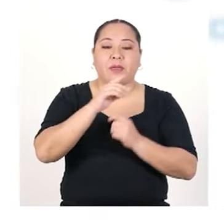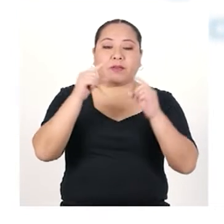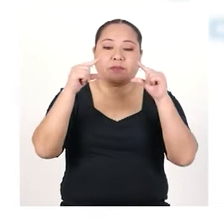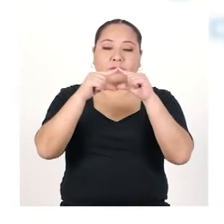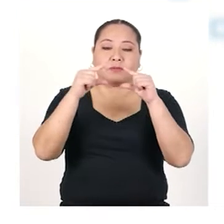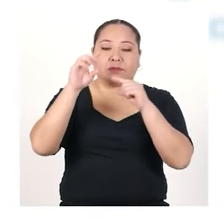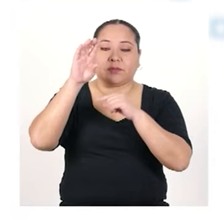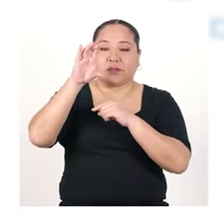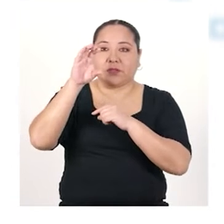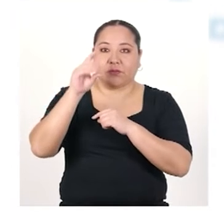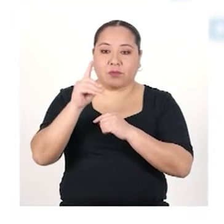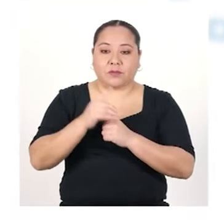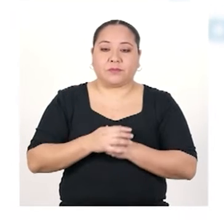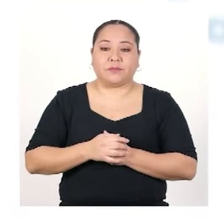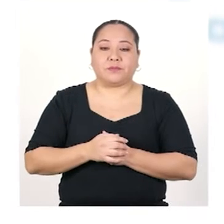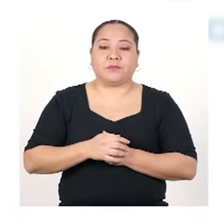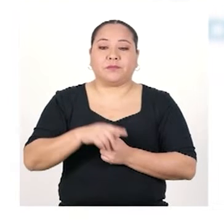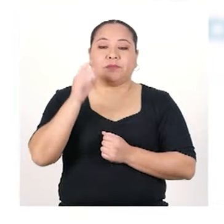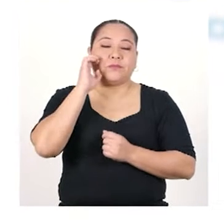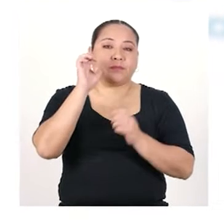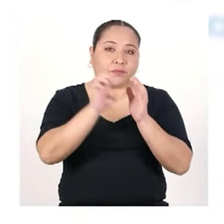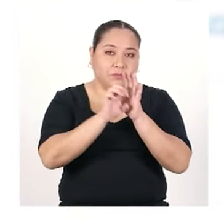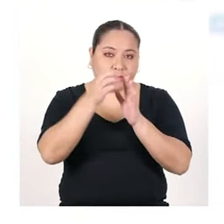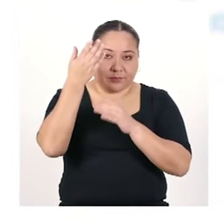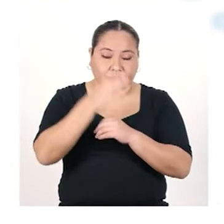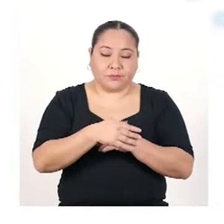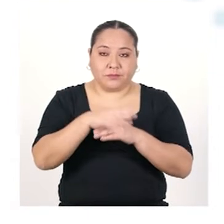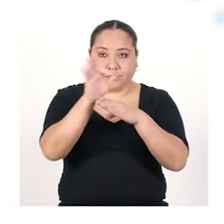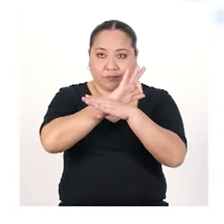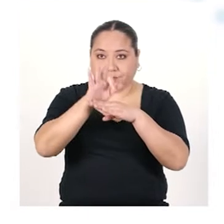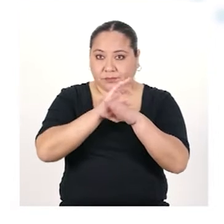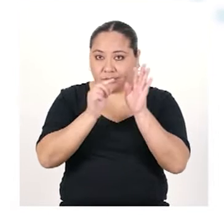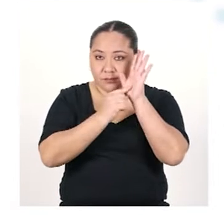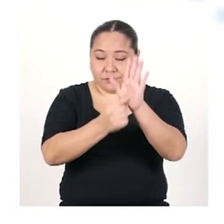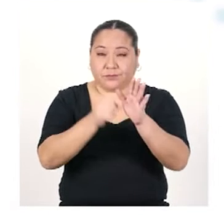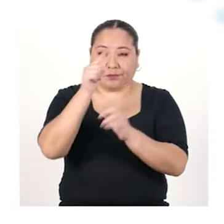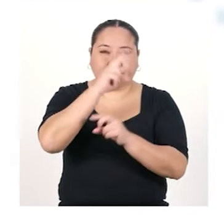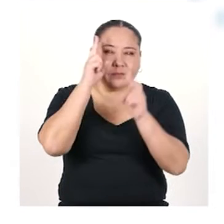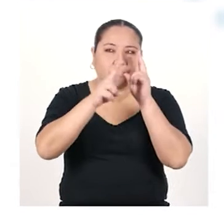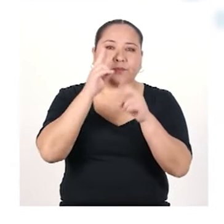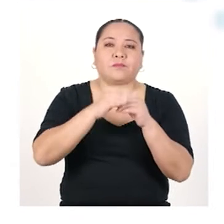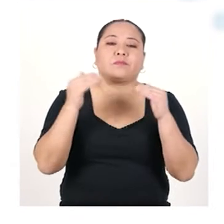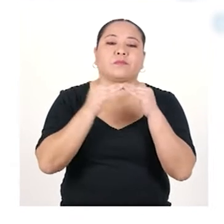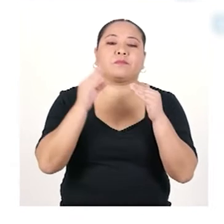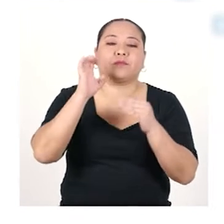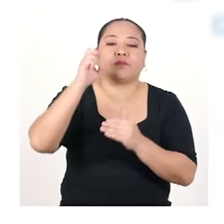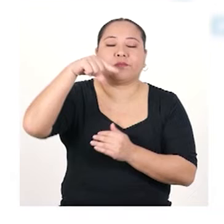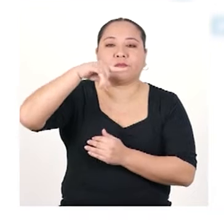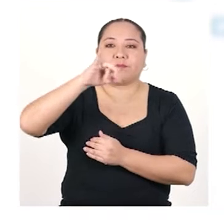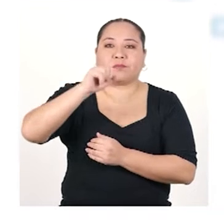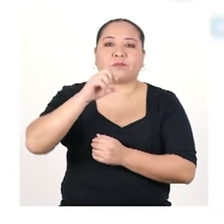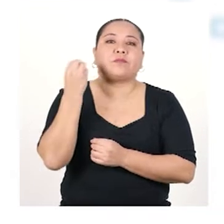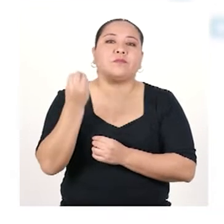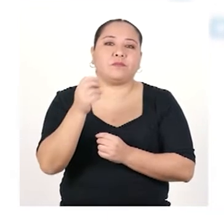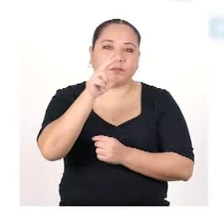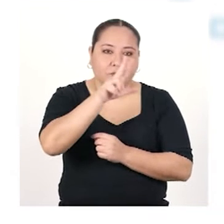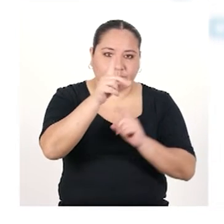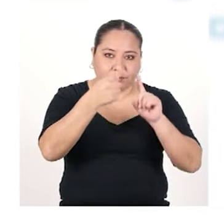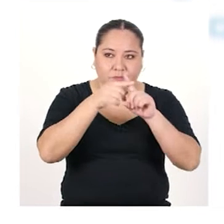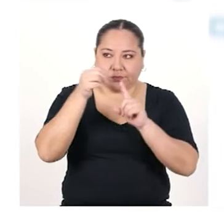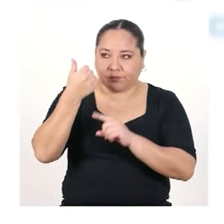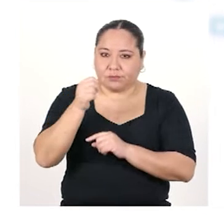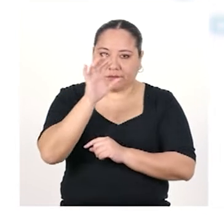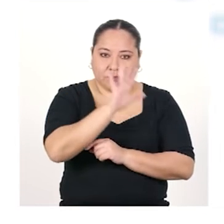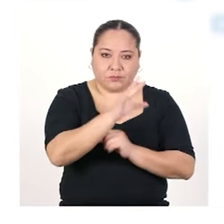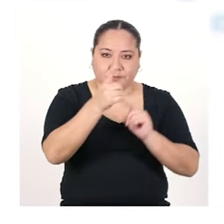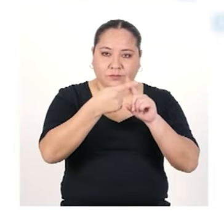Veamos un ejemplo. Con las fracciones presentadas nos daremos cuenta que son equivalentes porque 3 por 10 y 5 por